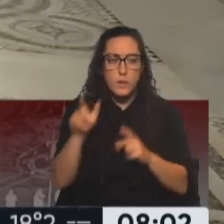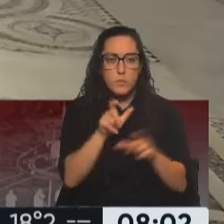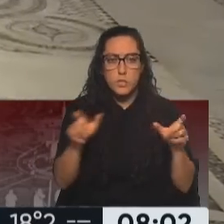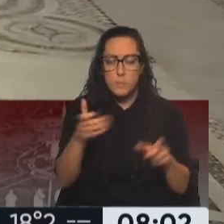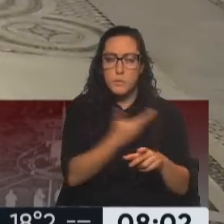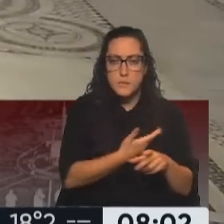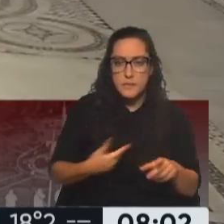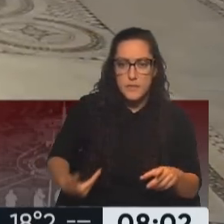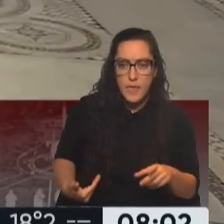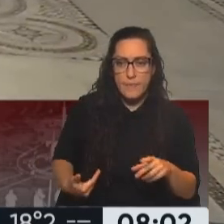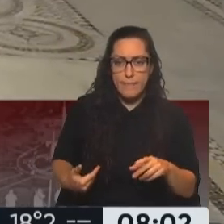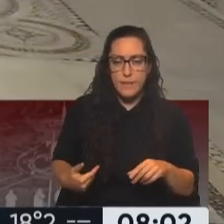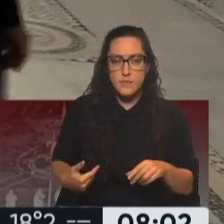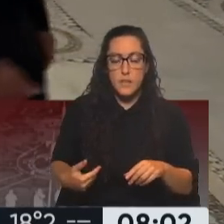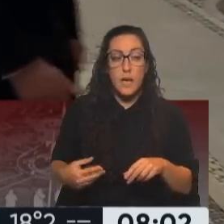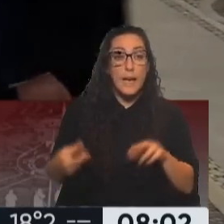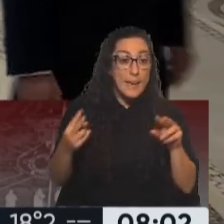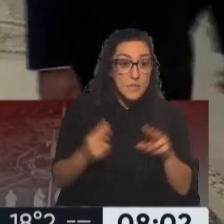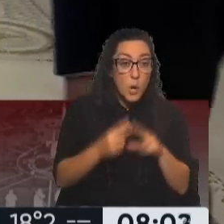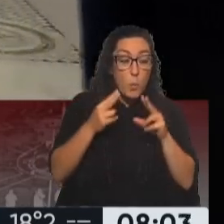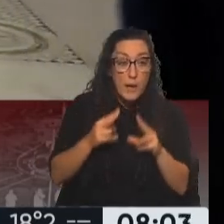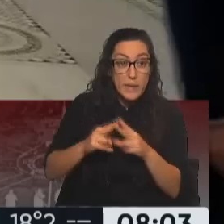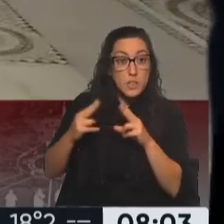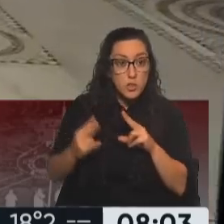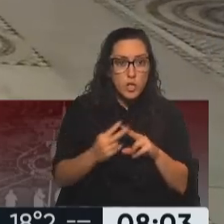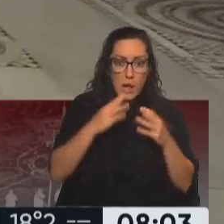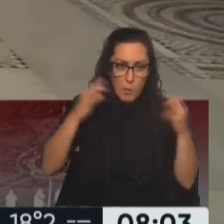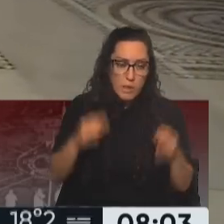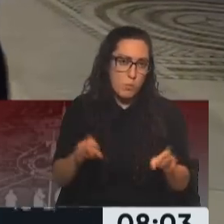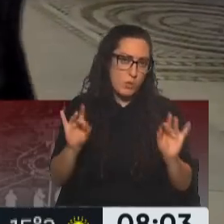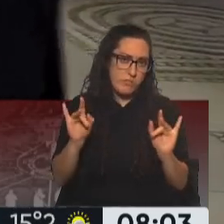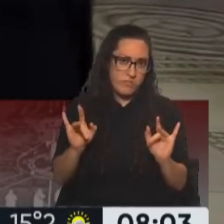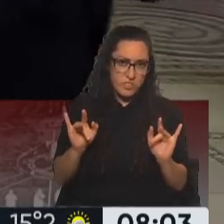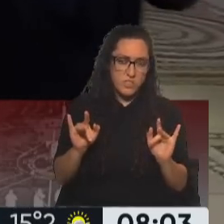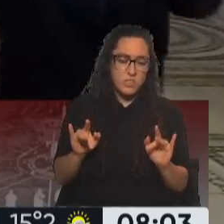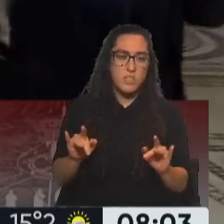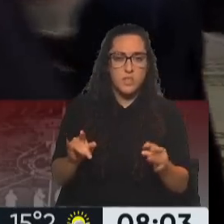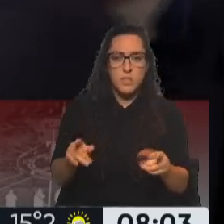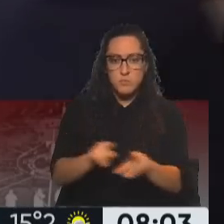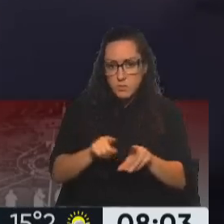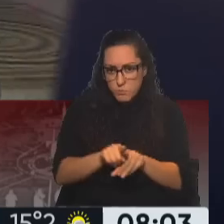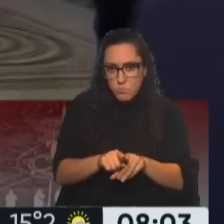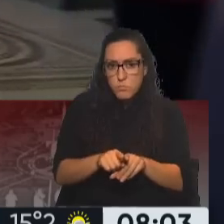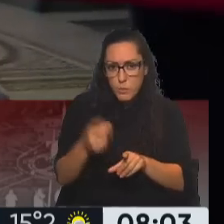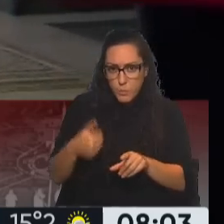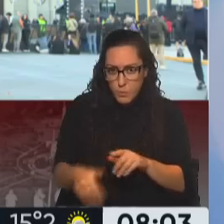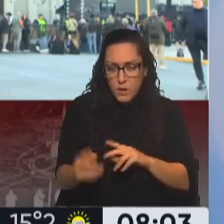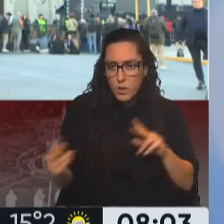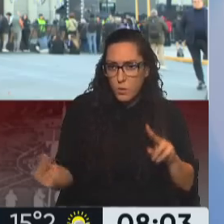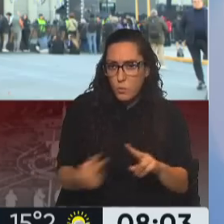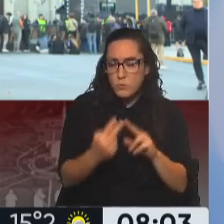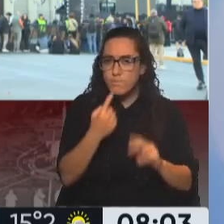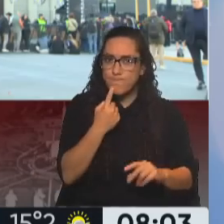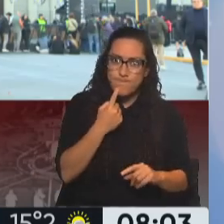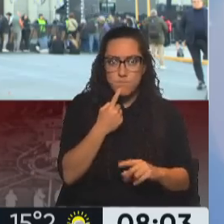presidentes de varias naciones, que eran encuentros que eran muy, muy difíciles, por lo cual lo mismo que se tenían que encontrar, dudaban.